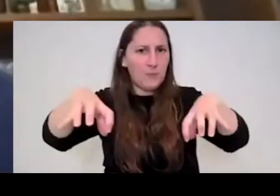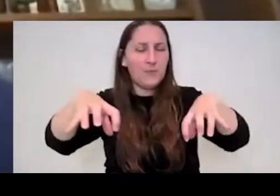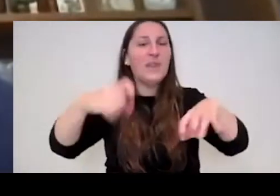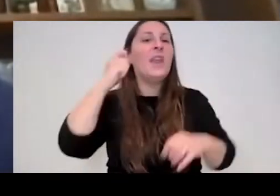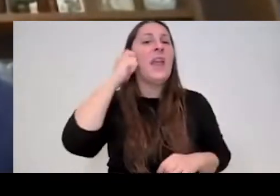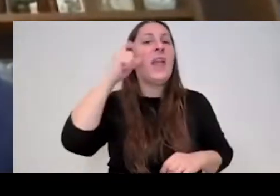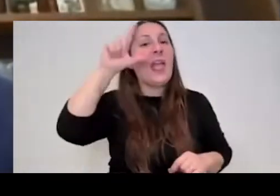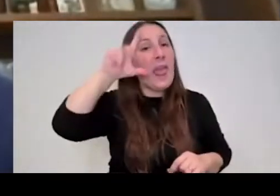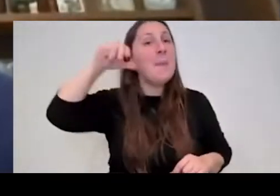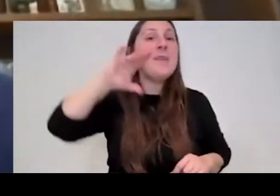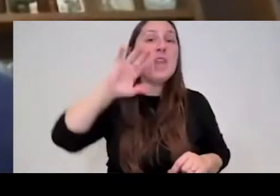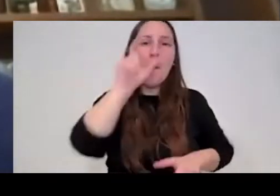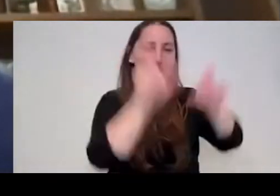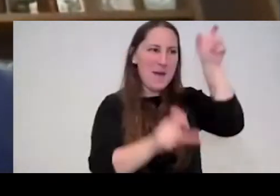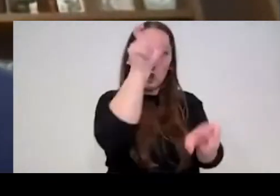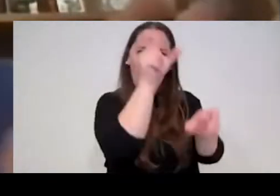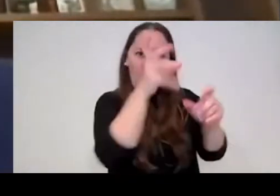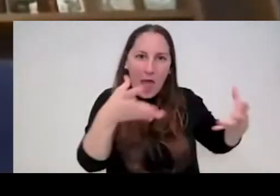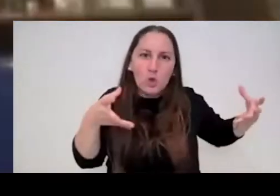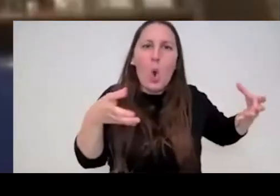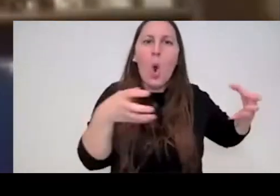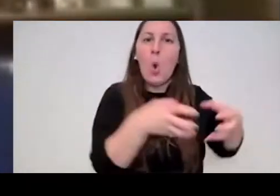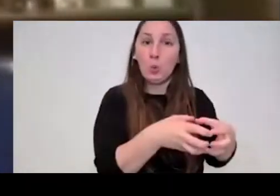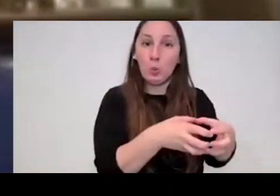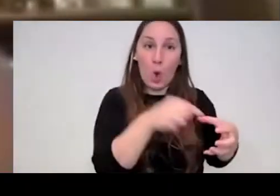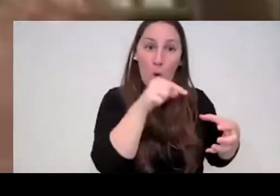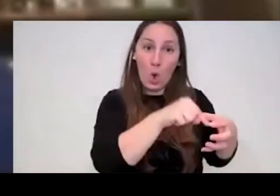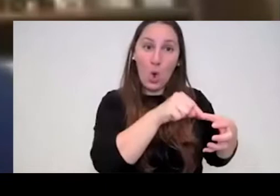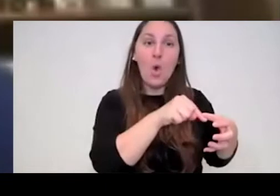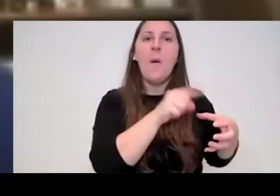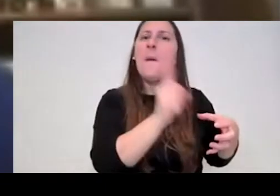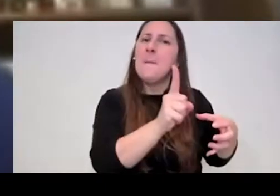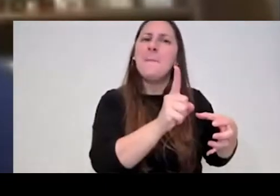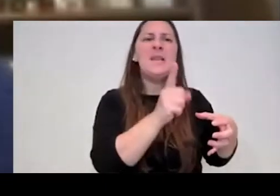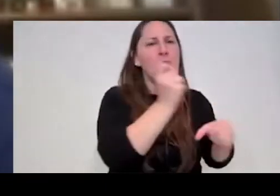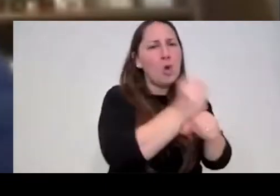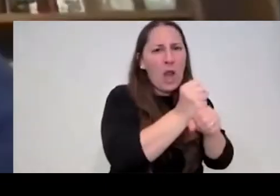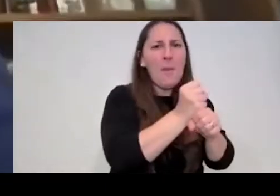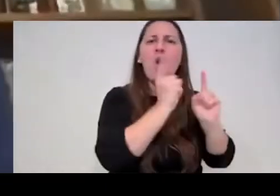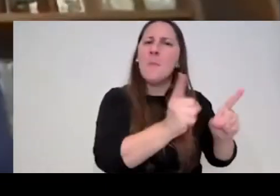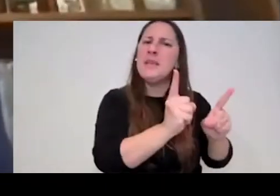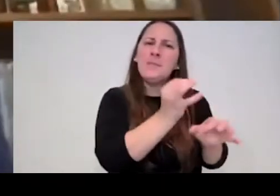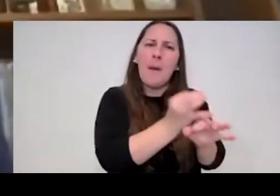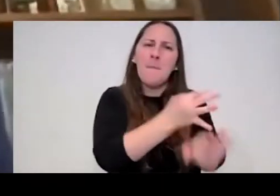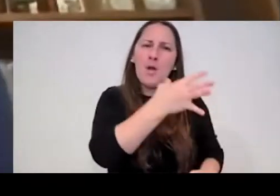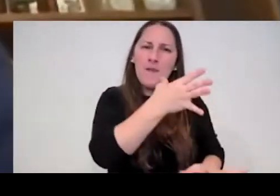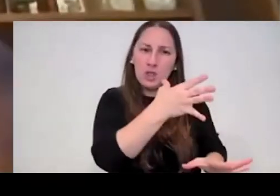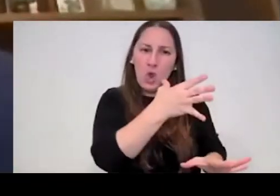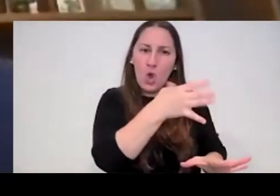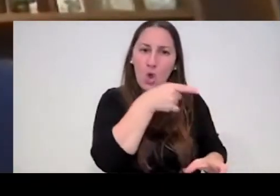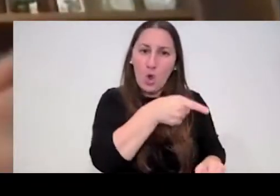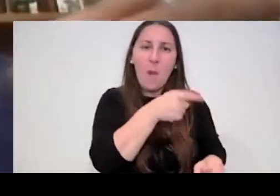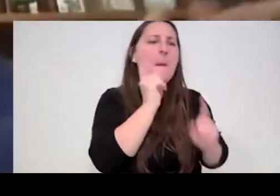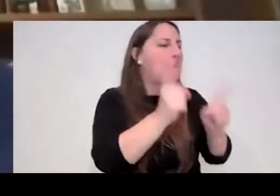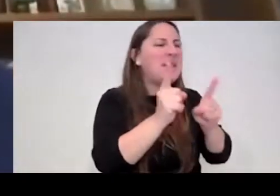de personas que tienen el mismo oficio, la misma profesión, la misma